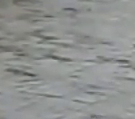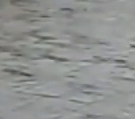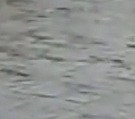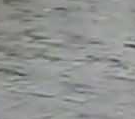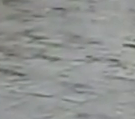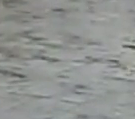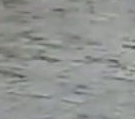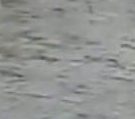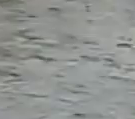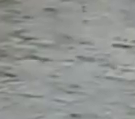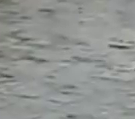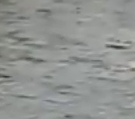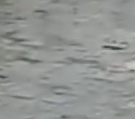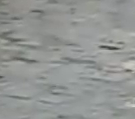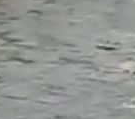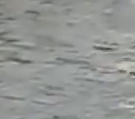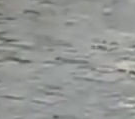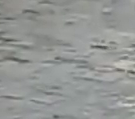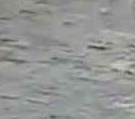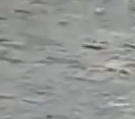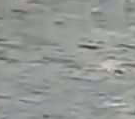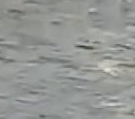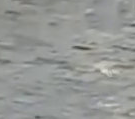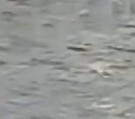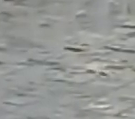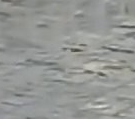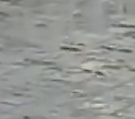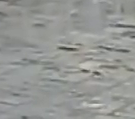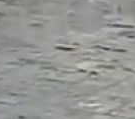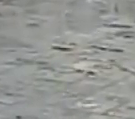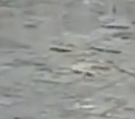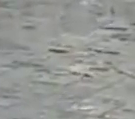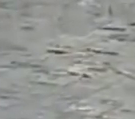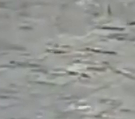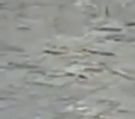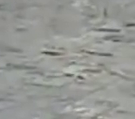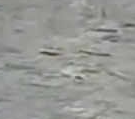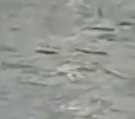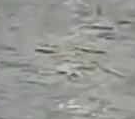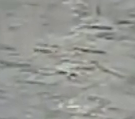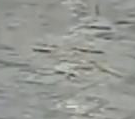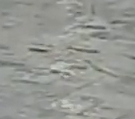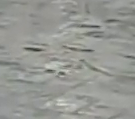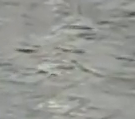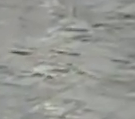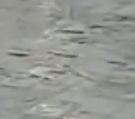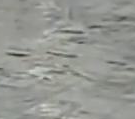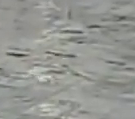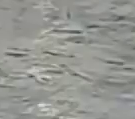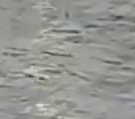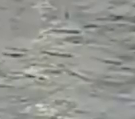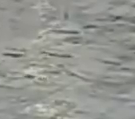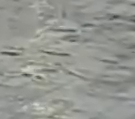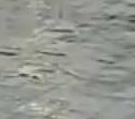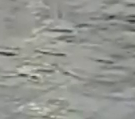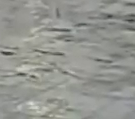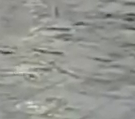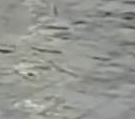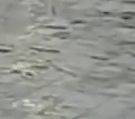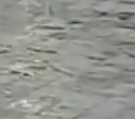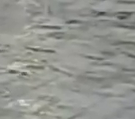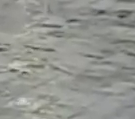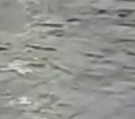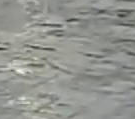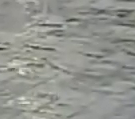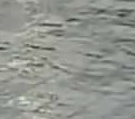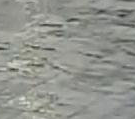destacó que la victoria del pueblo de Colombia y Venezuela siempre será la paz. De la República Bolivariana de Venezuela, comandante en